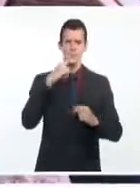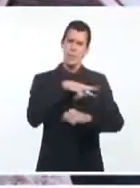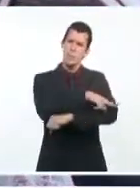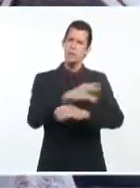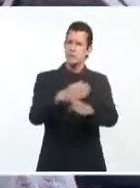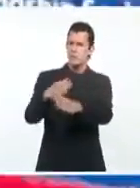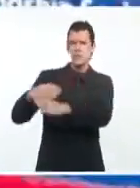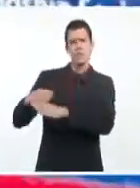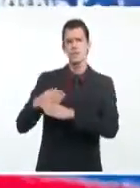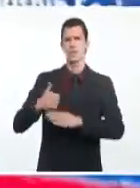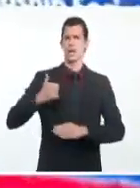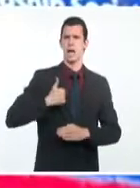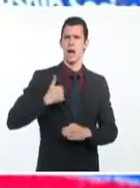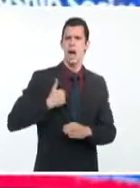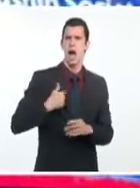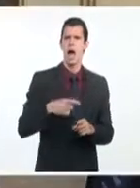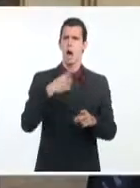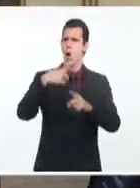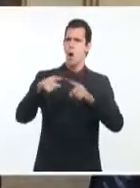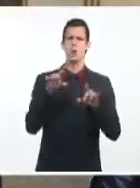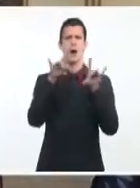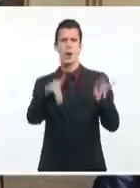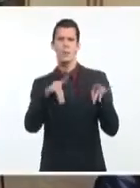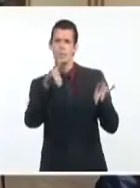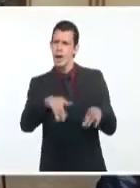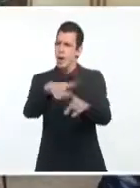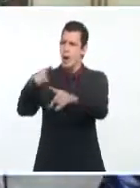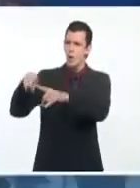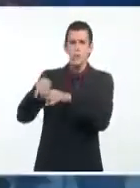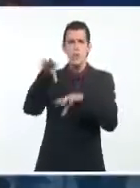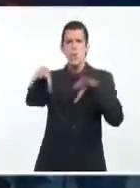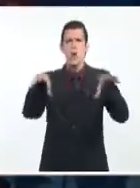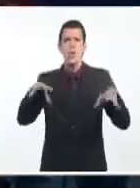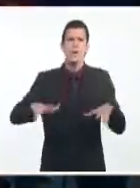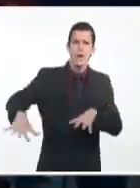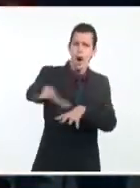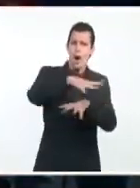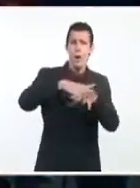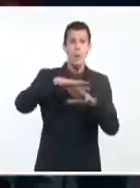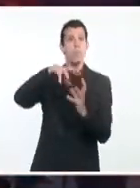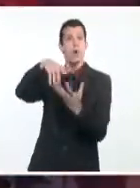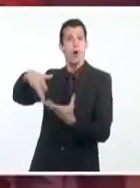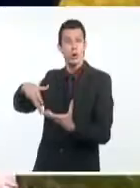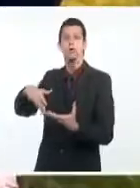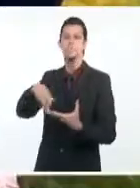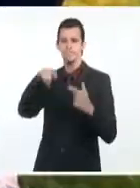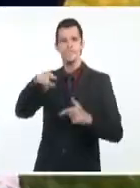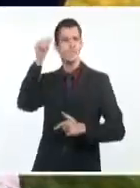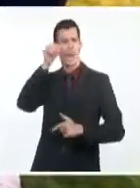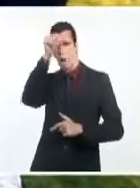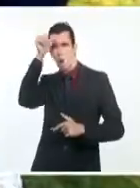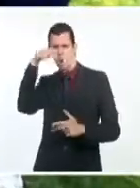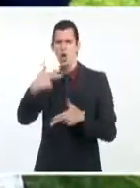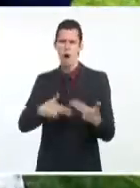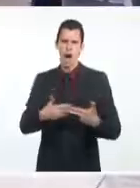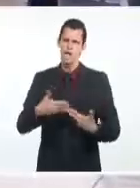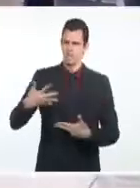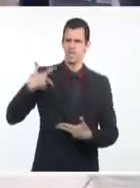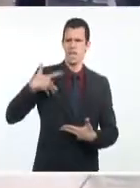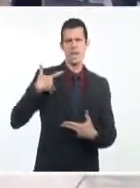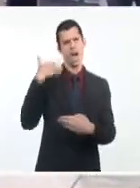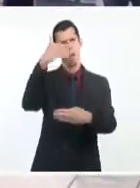del Fuego hasta Australia, en los cinco continentes se hizo sentir este fin de semana el reclamo mundial contra